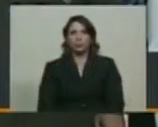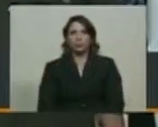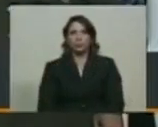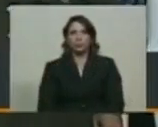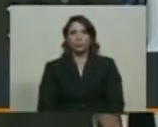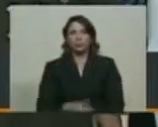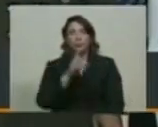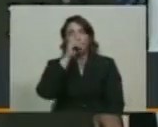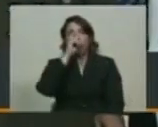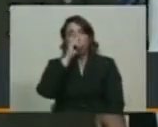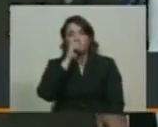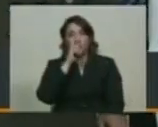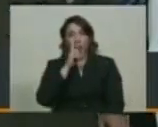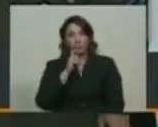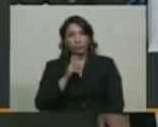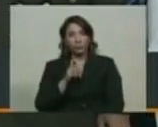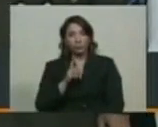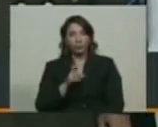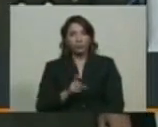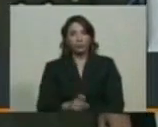Un año